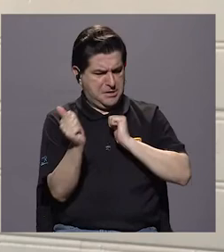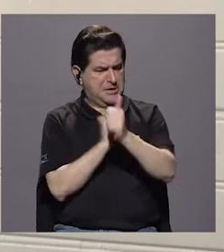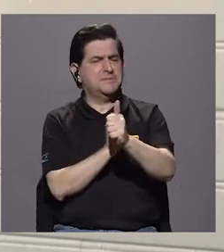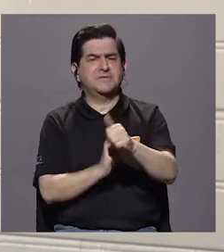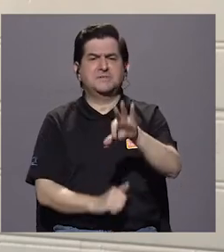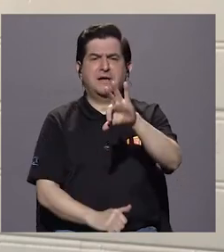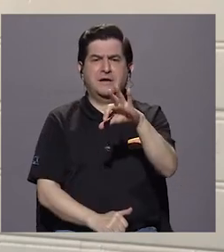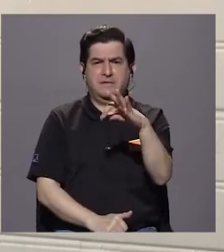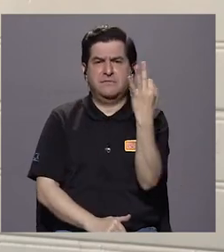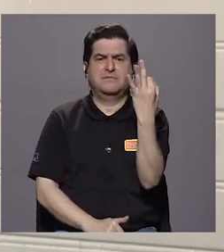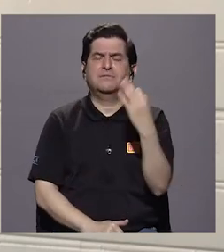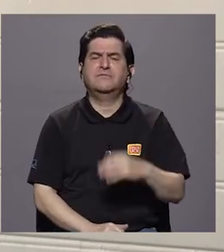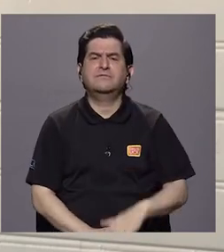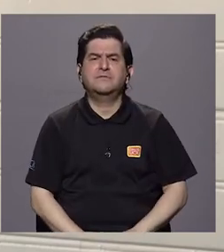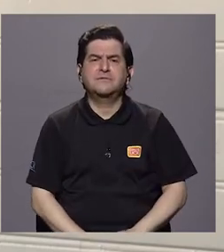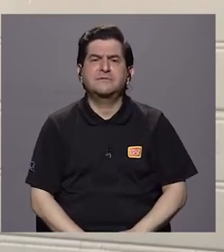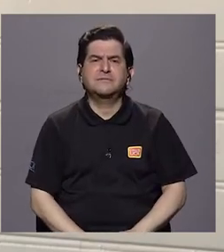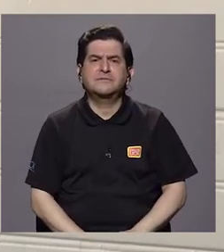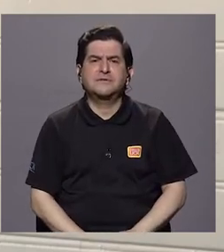que todavía...